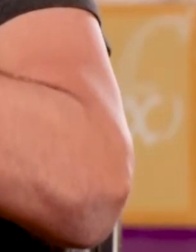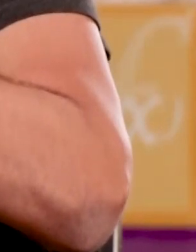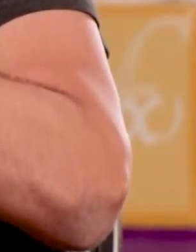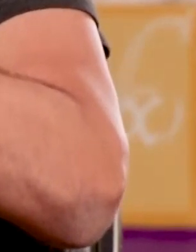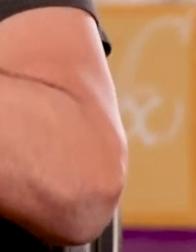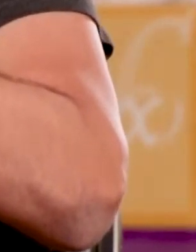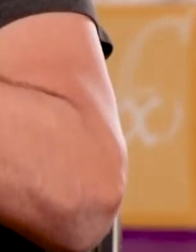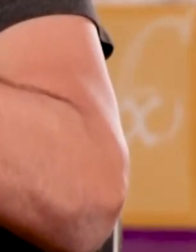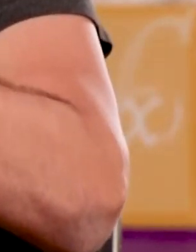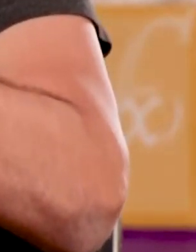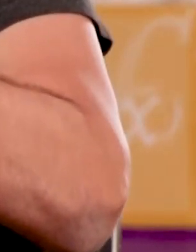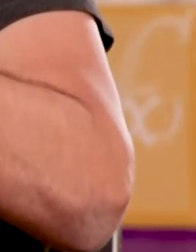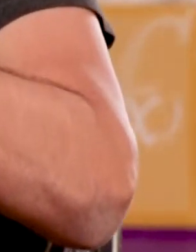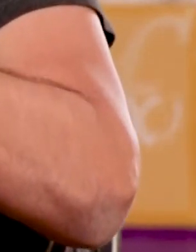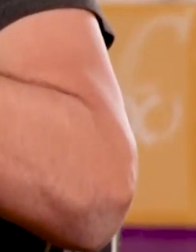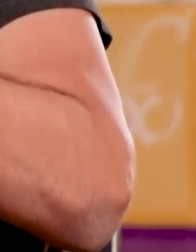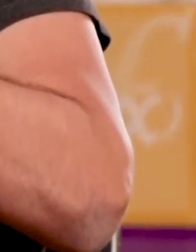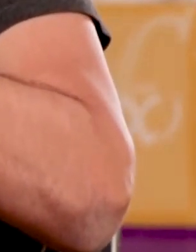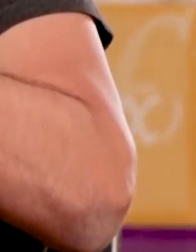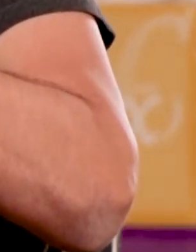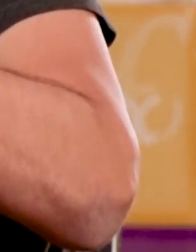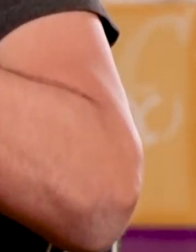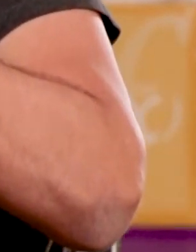Con enjundia.